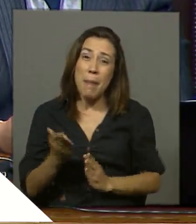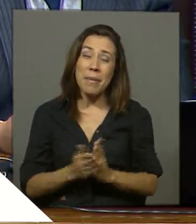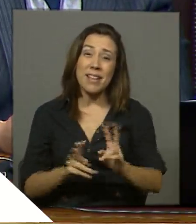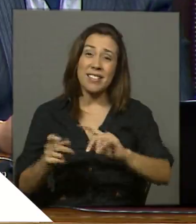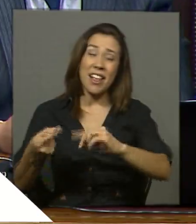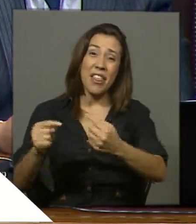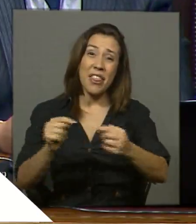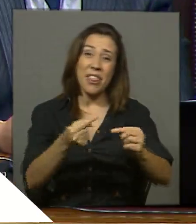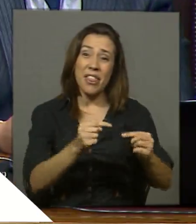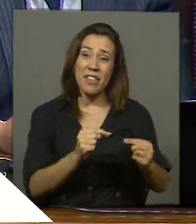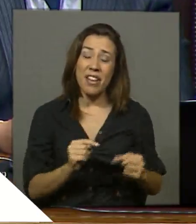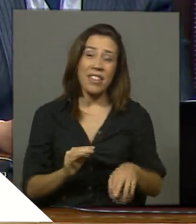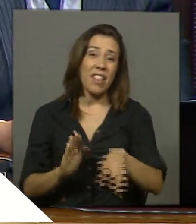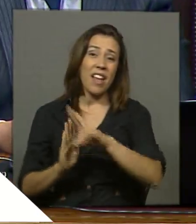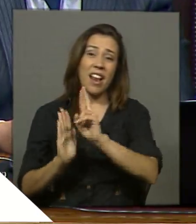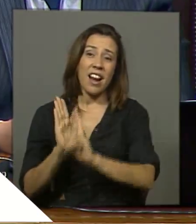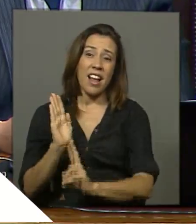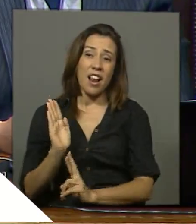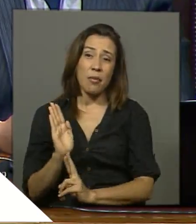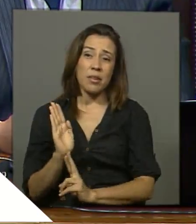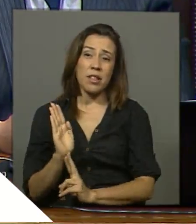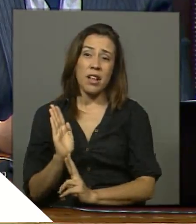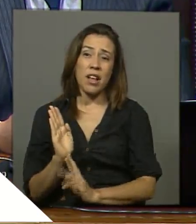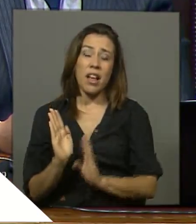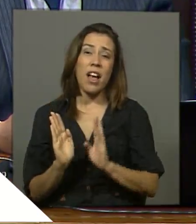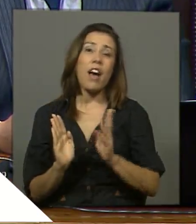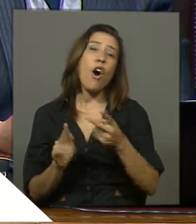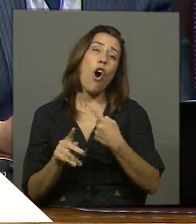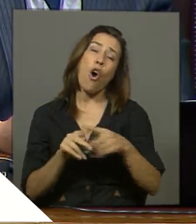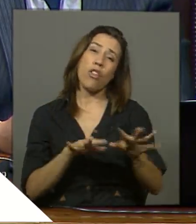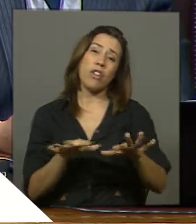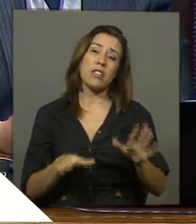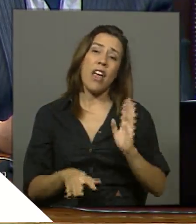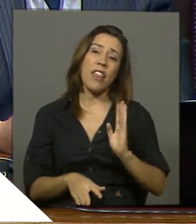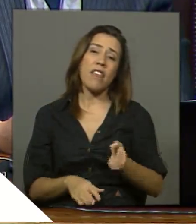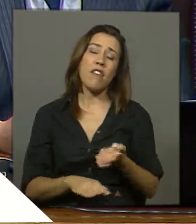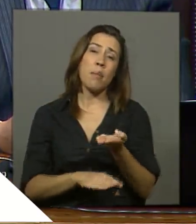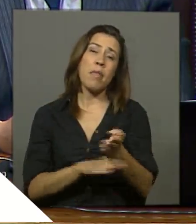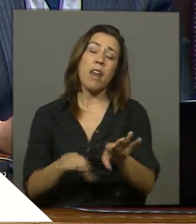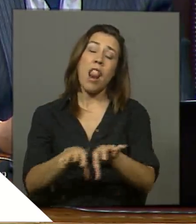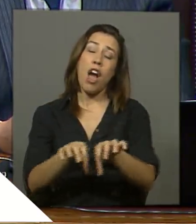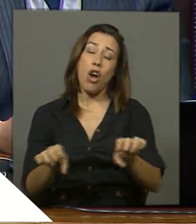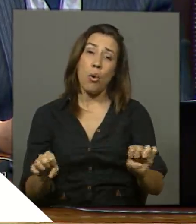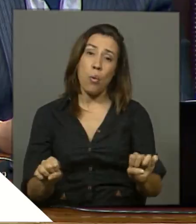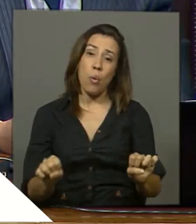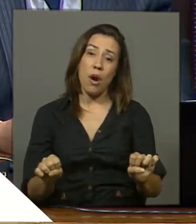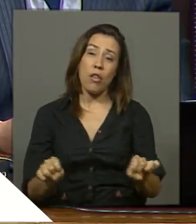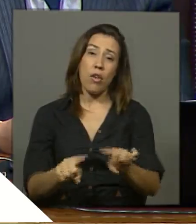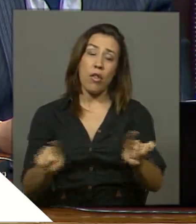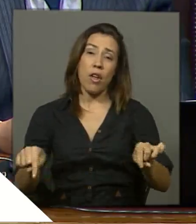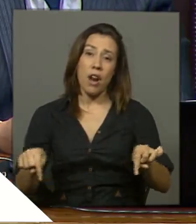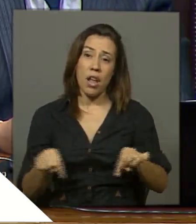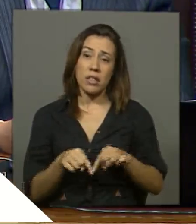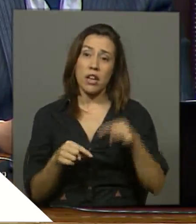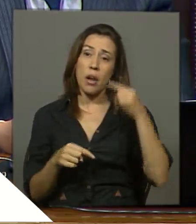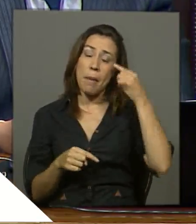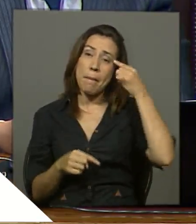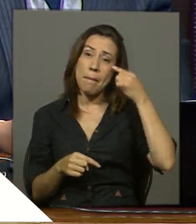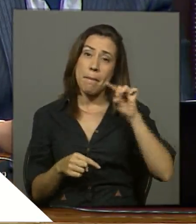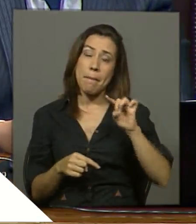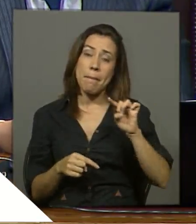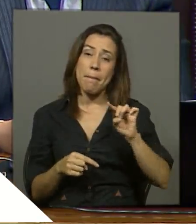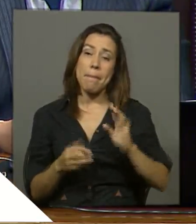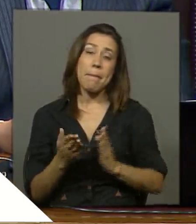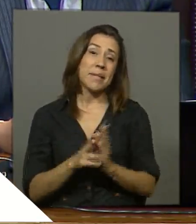esto un debate de carácter reglamentario tendría que hacer una cosa distinta tendría que pedir el asentimiento de la sala para los efectos de